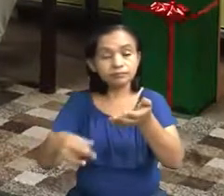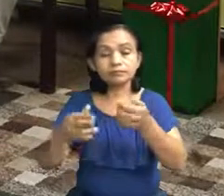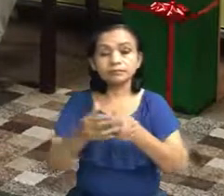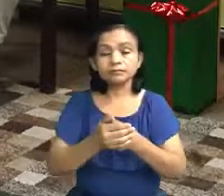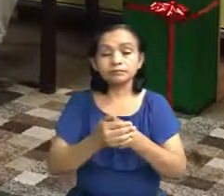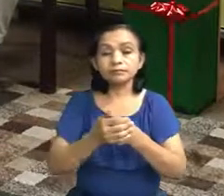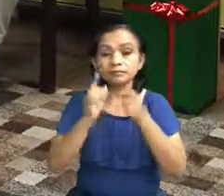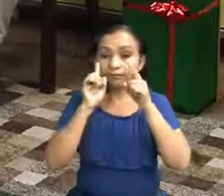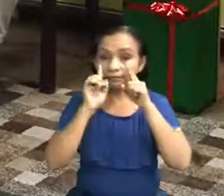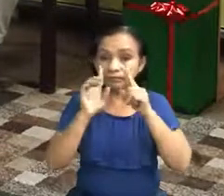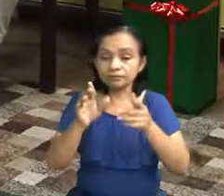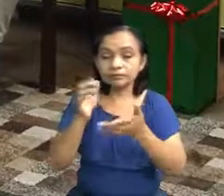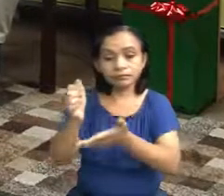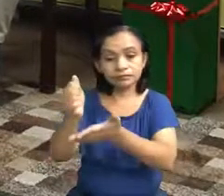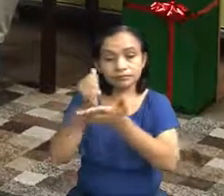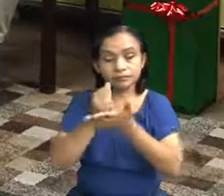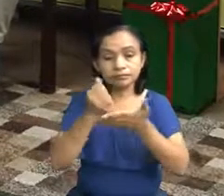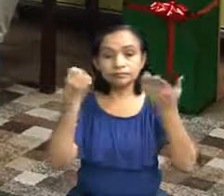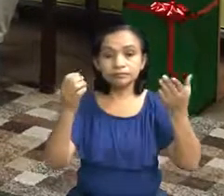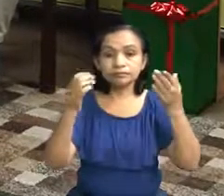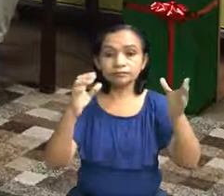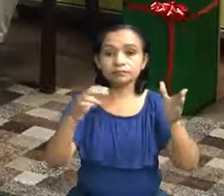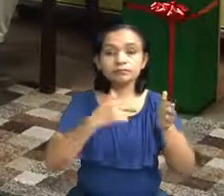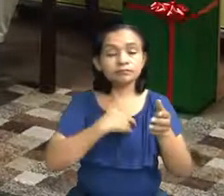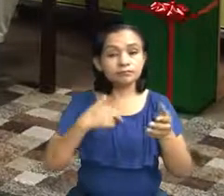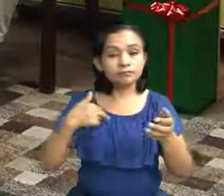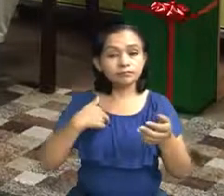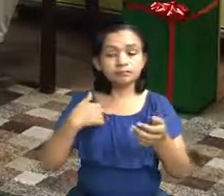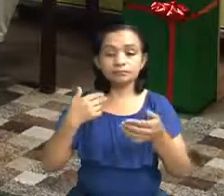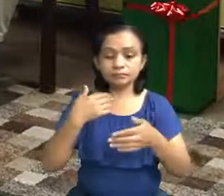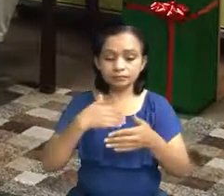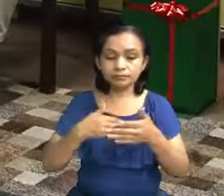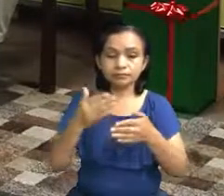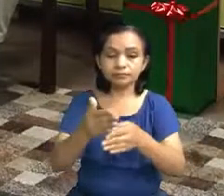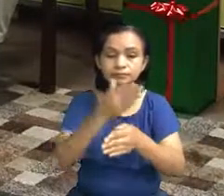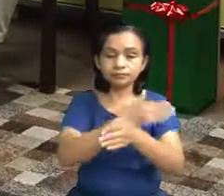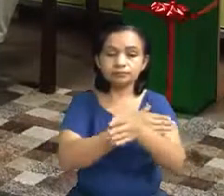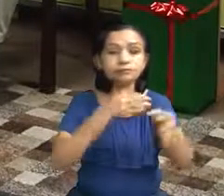esta reserva, pues, nos permite enfrentar esas situaciones que ha mencionado, ¿verdad?